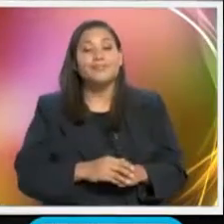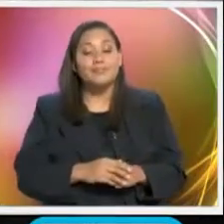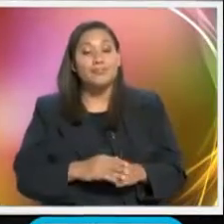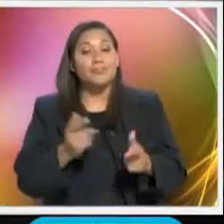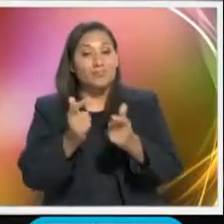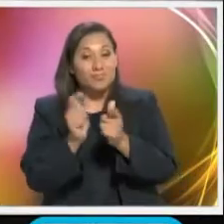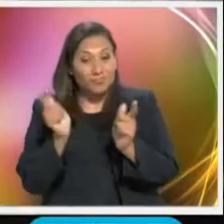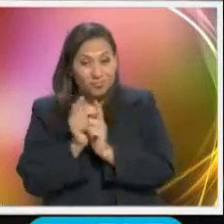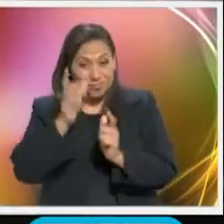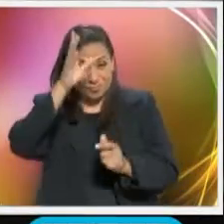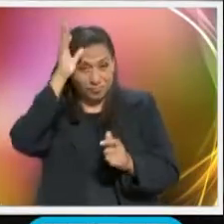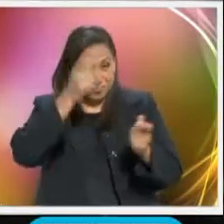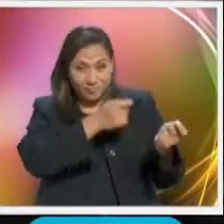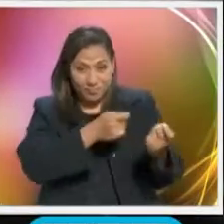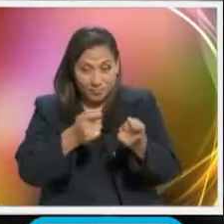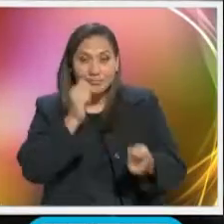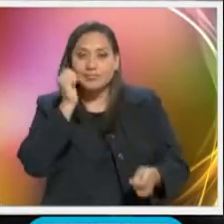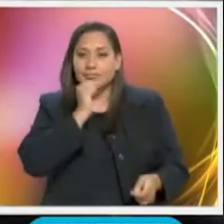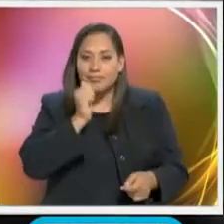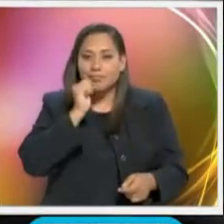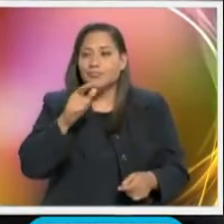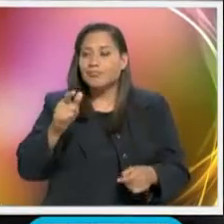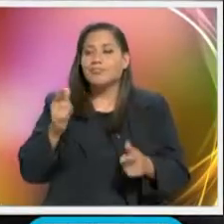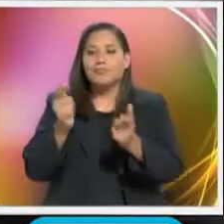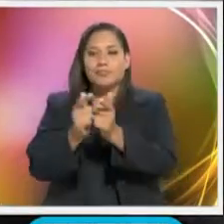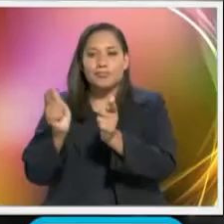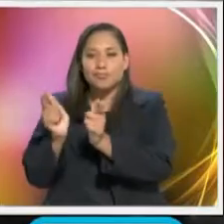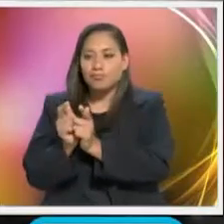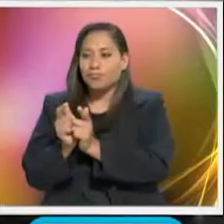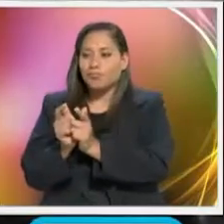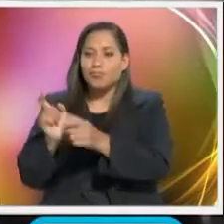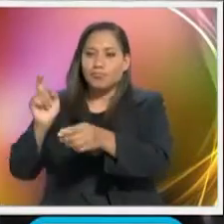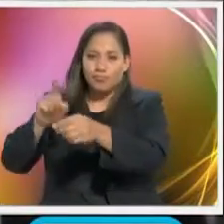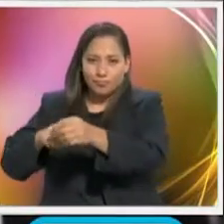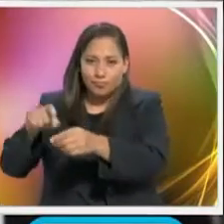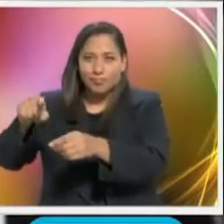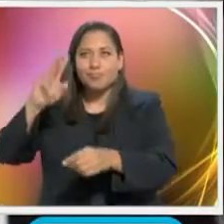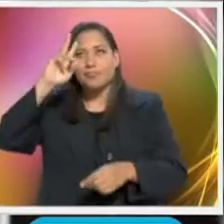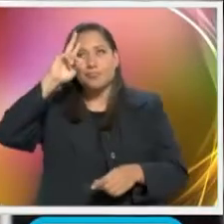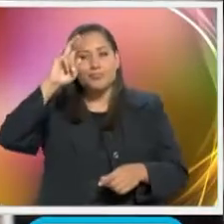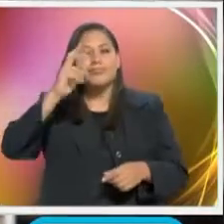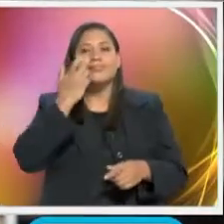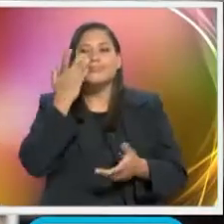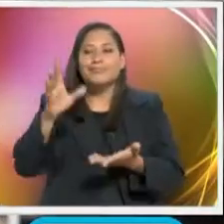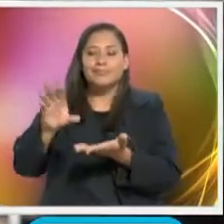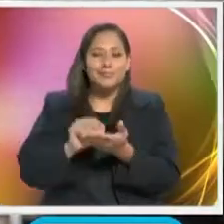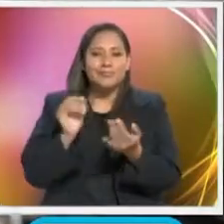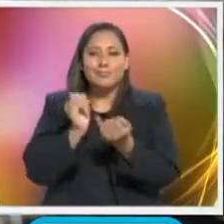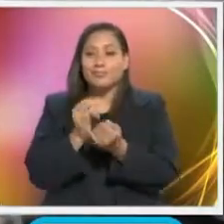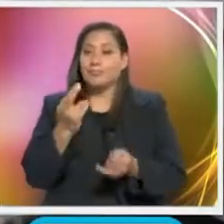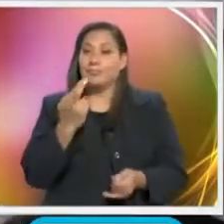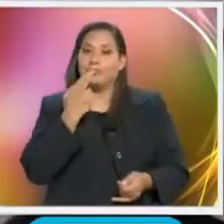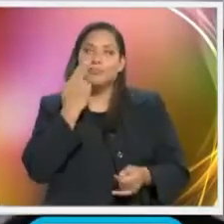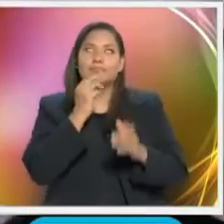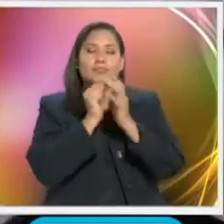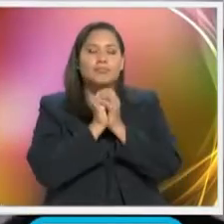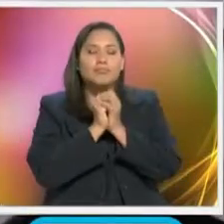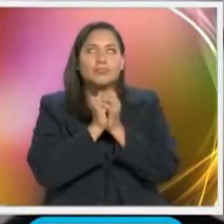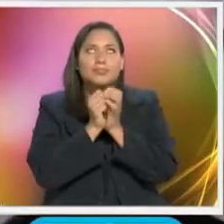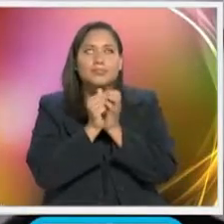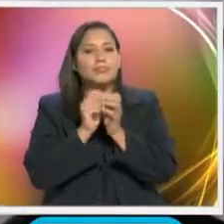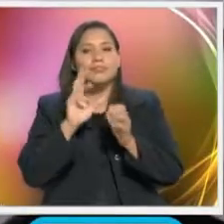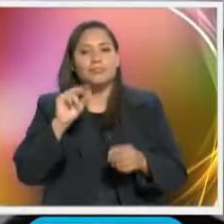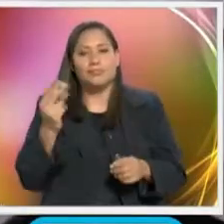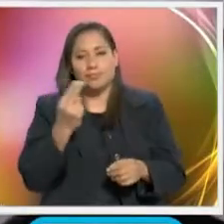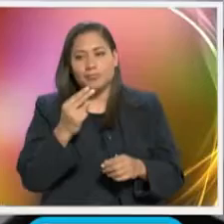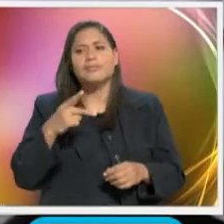estado siempre en el imaginario colectivo de alguna u otra manera, les digo. siempre rezamos para no necesitarlos, pero siempre es padre